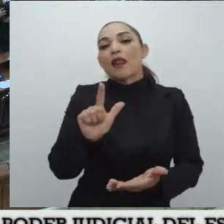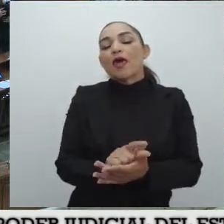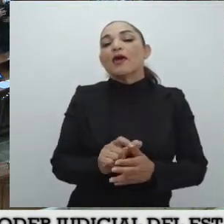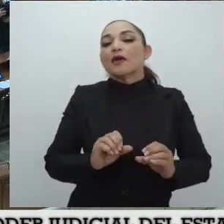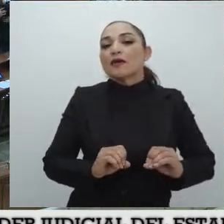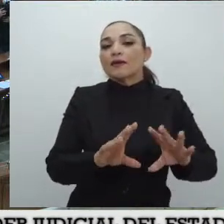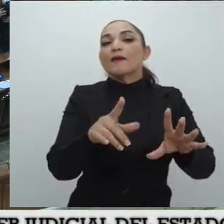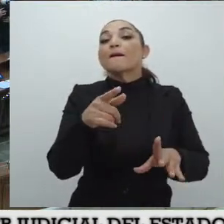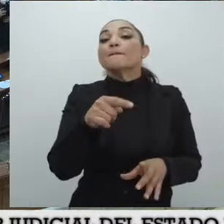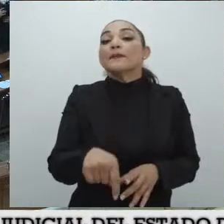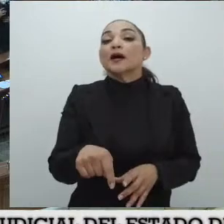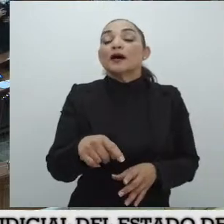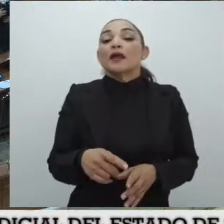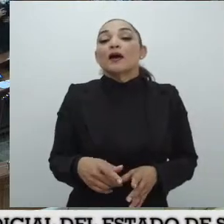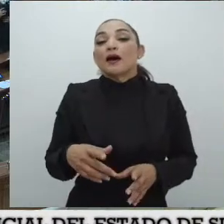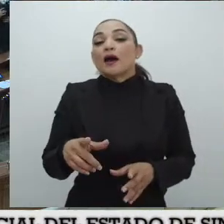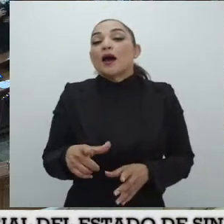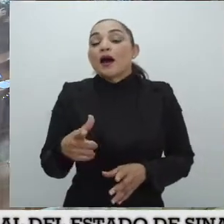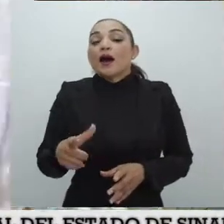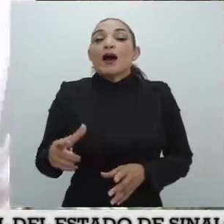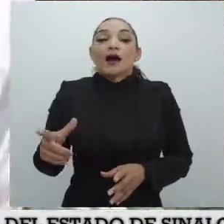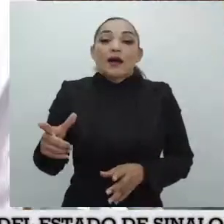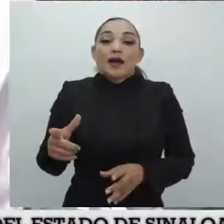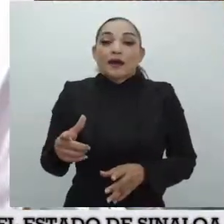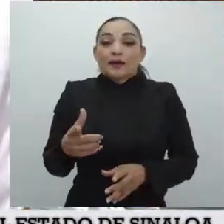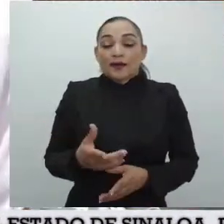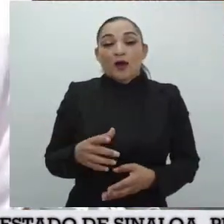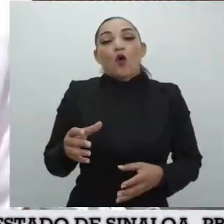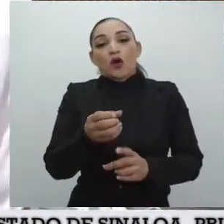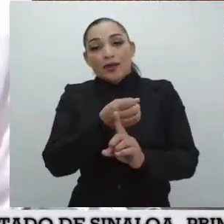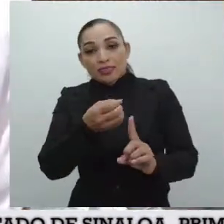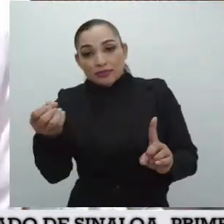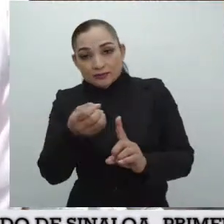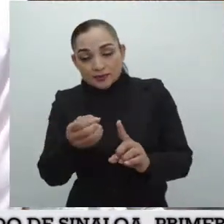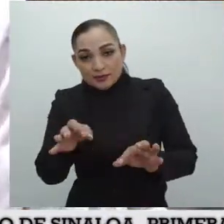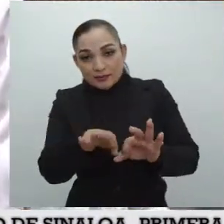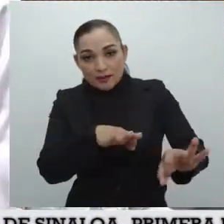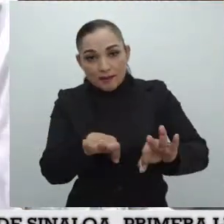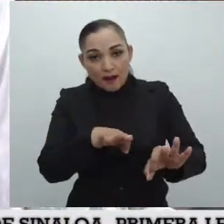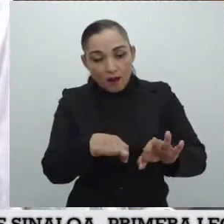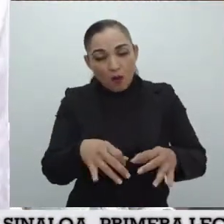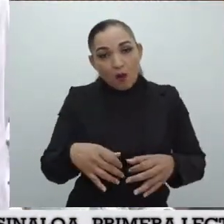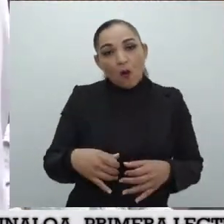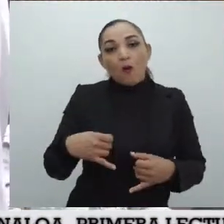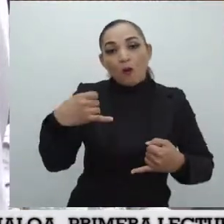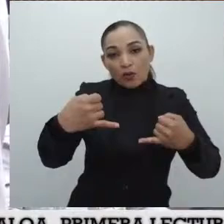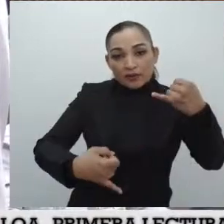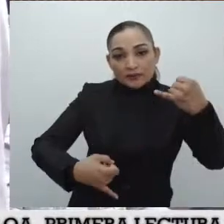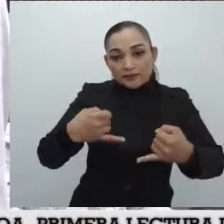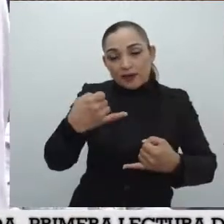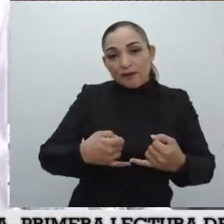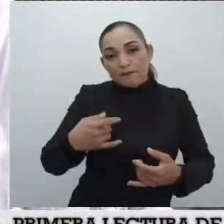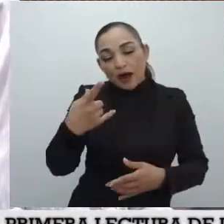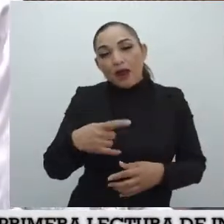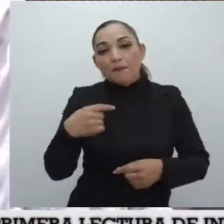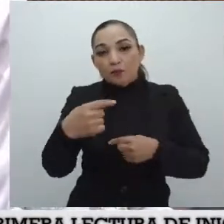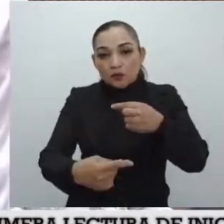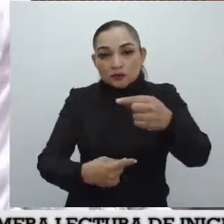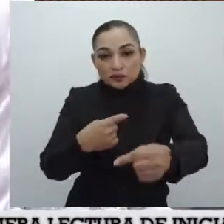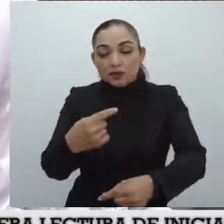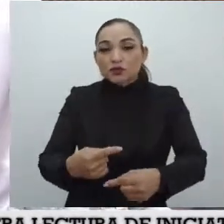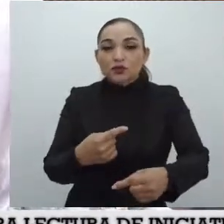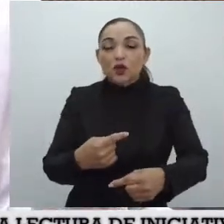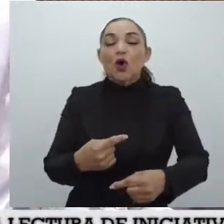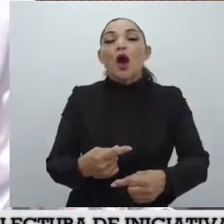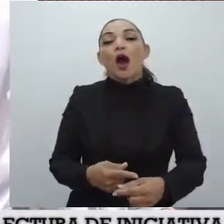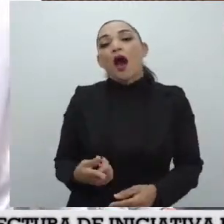organizará el trabajo jurisdiccional en el Estado de Sinaloa para el sistema procesal penal acusatorio y oral, debiendo crearse